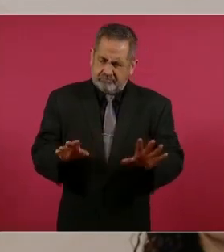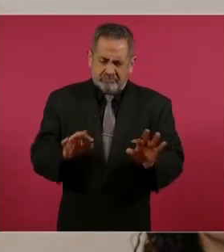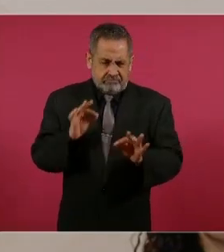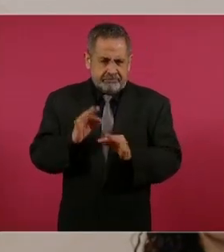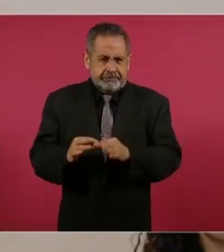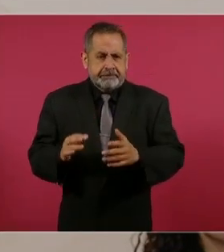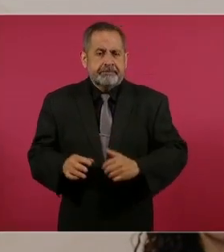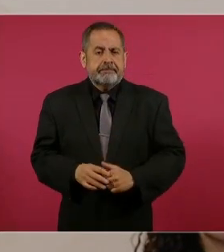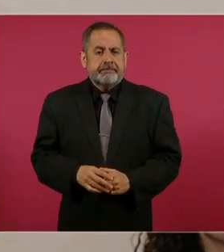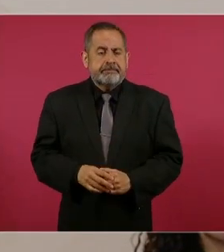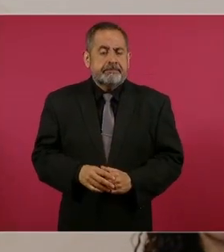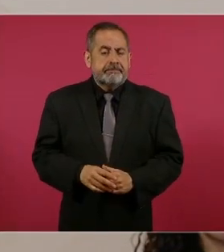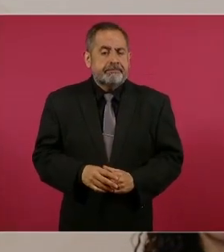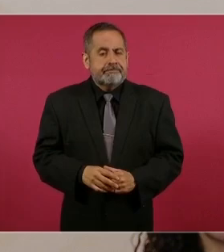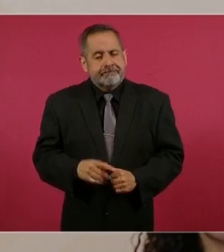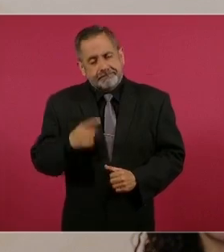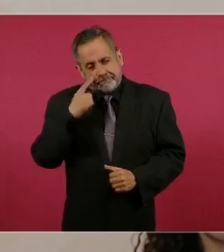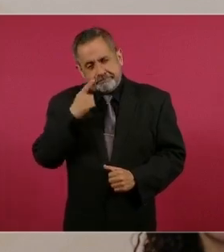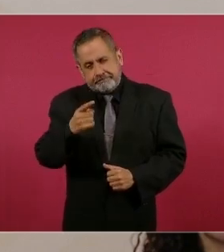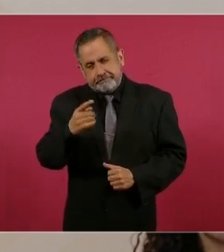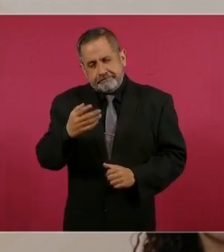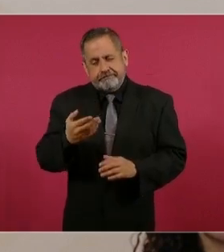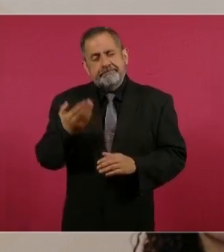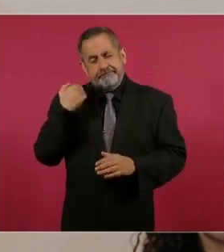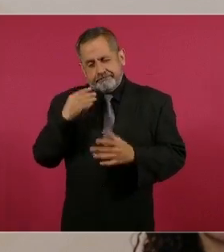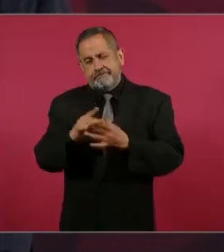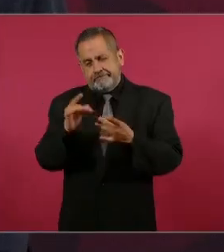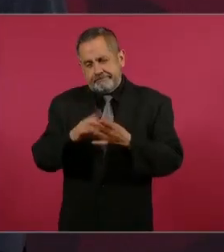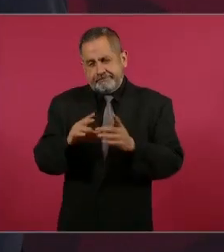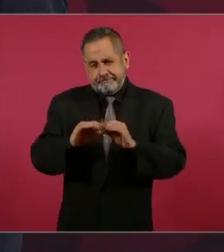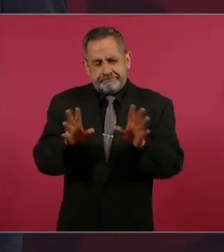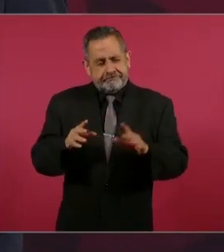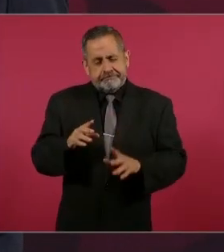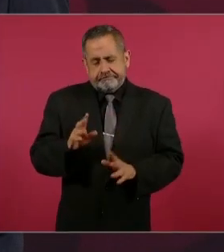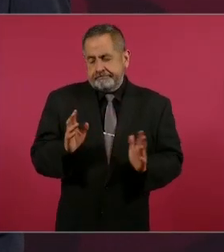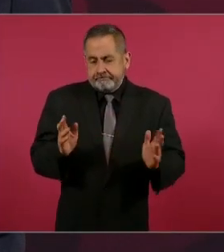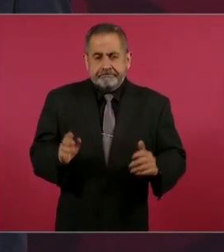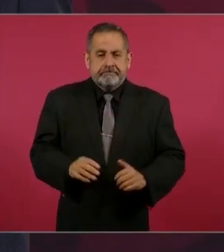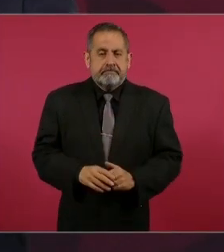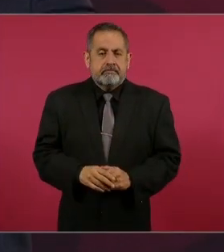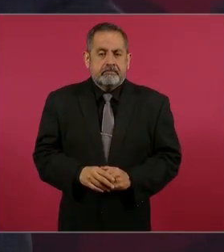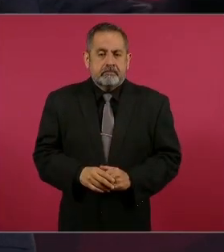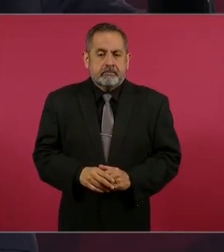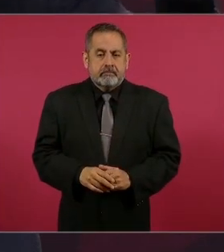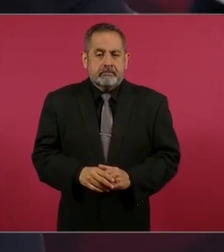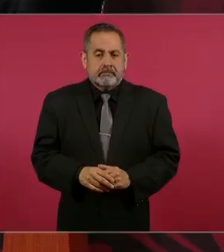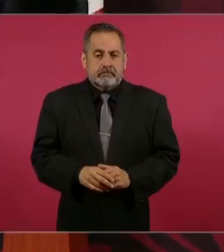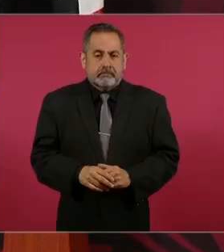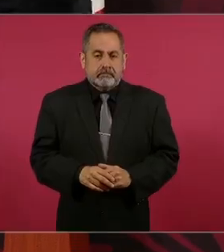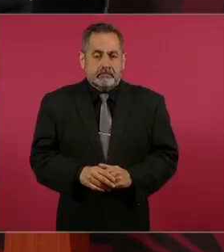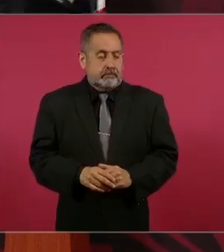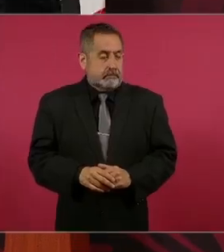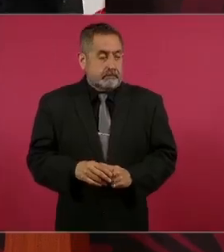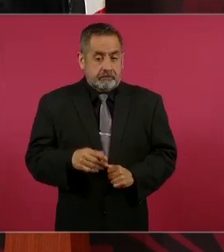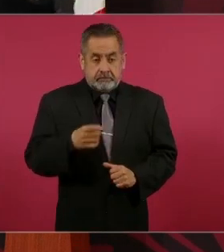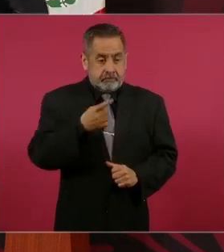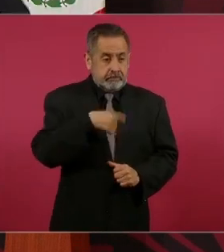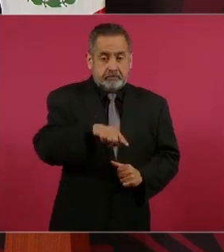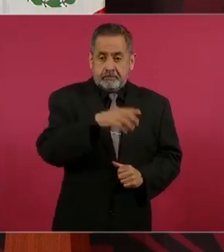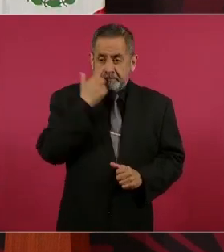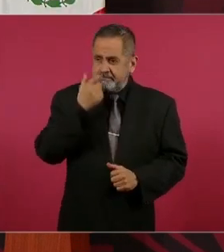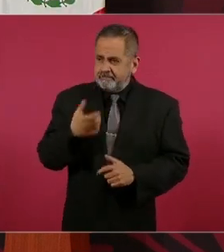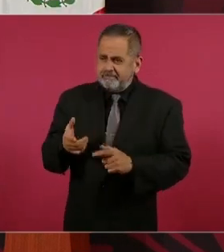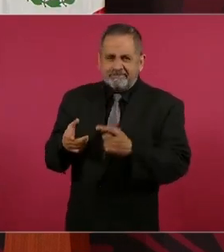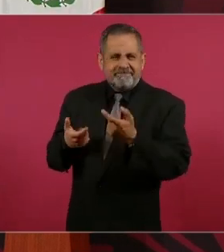Y tenía una explicación, ya hemos hablado de eso. Para poder saquear, para poder